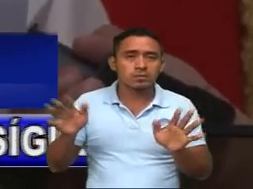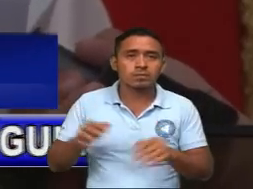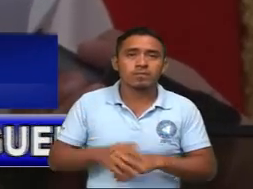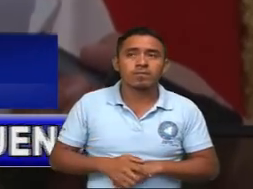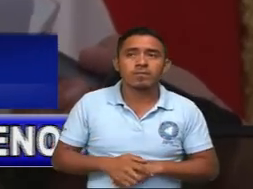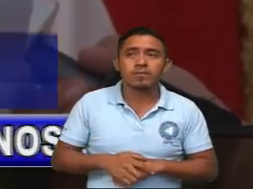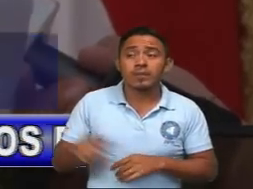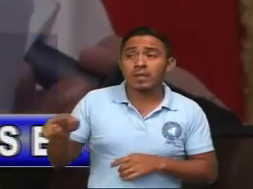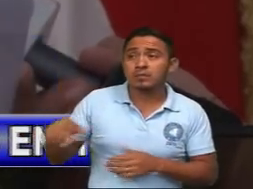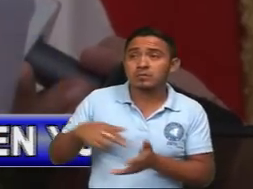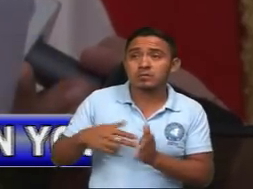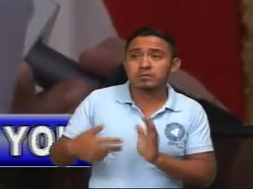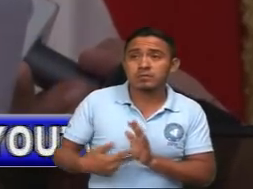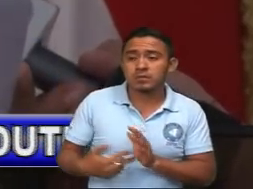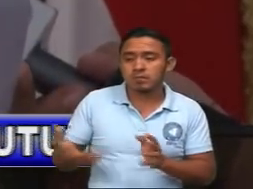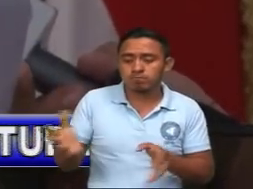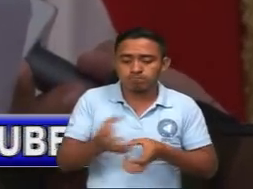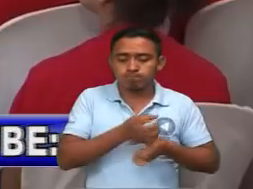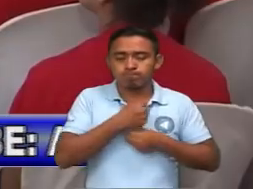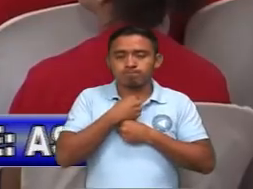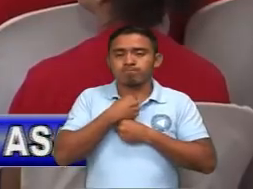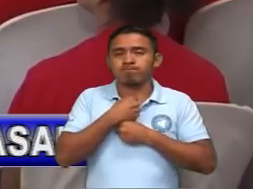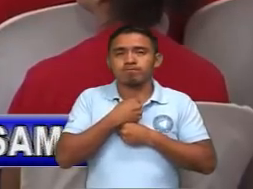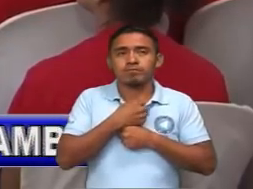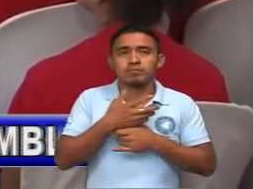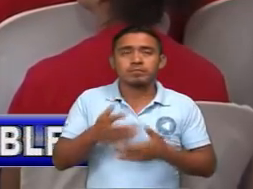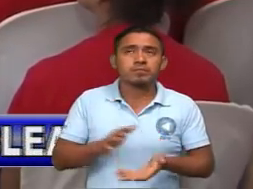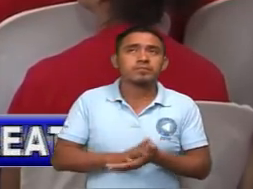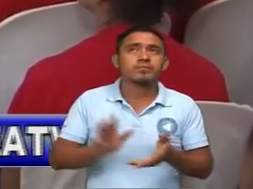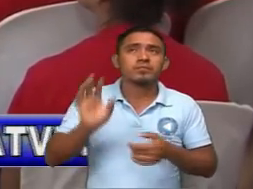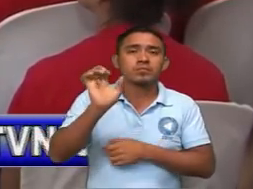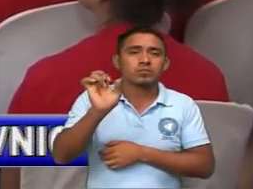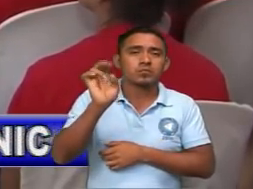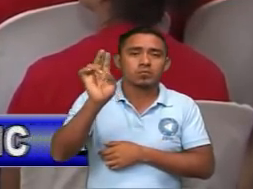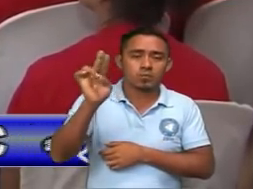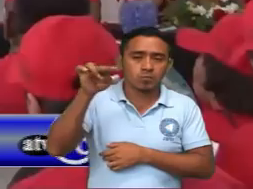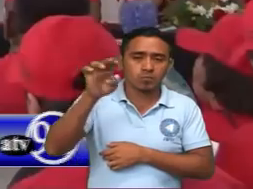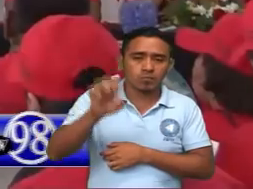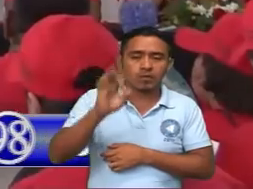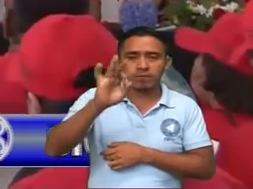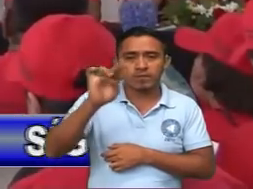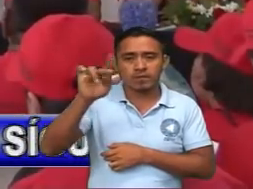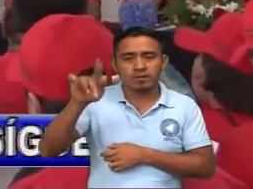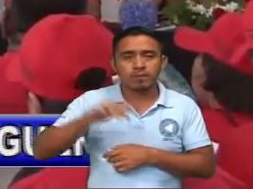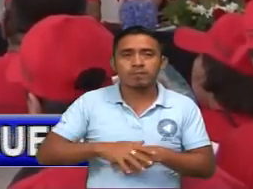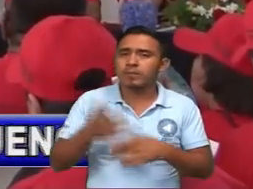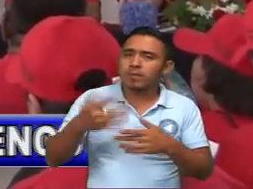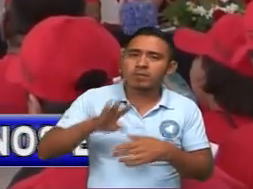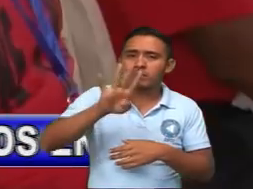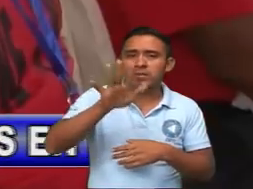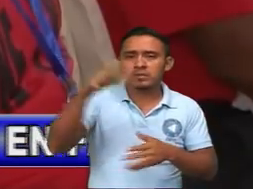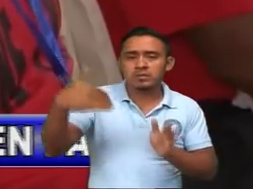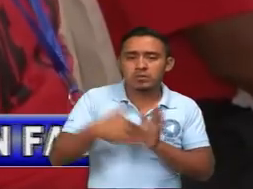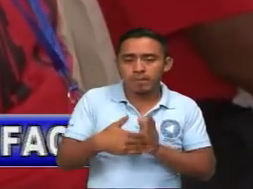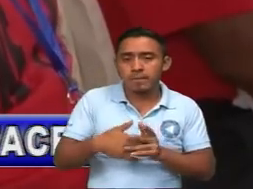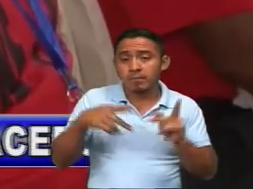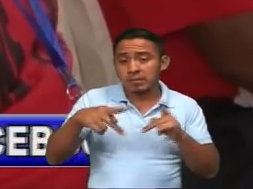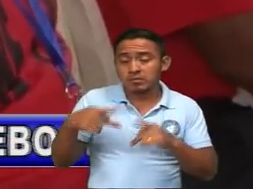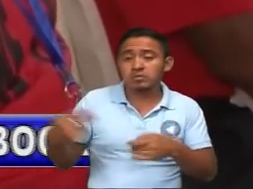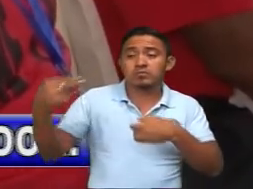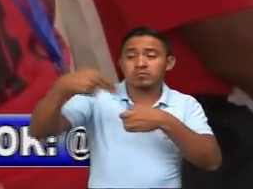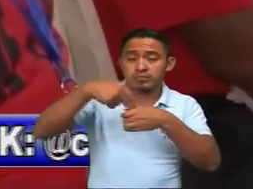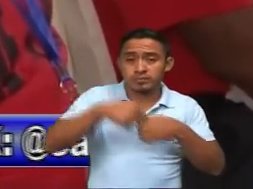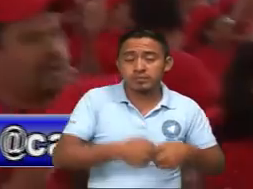Y eso se llama egoísmo. La Unión Nacional de Empleados cuenta con un número de 45.000 afiliados a